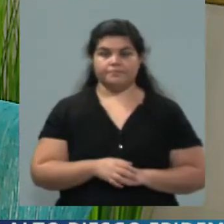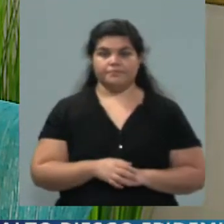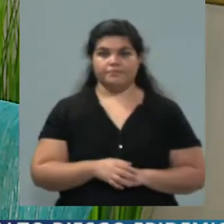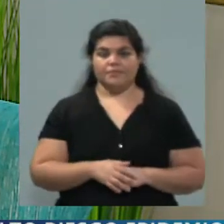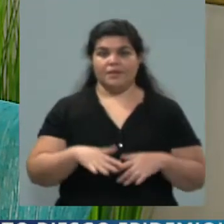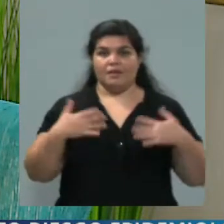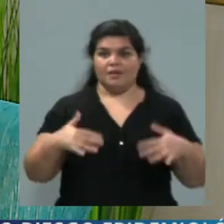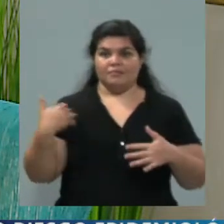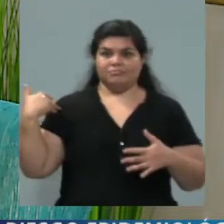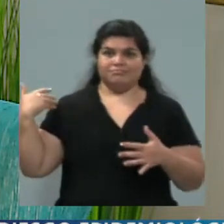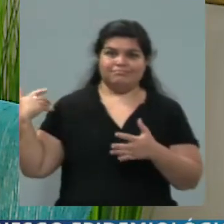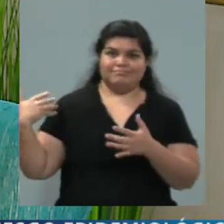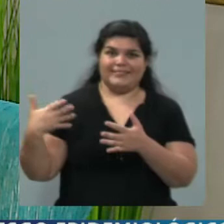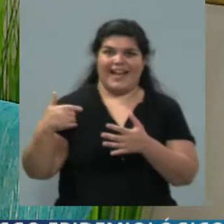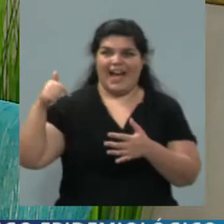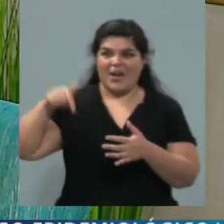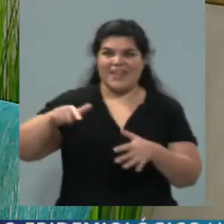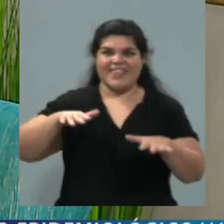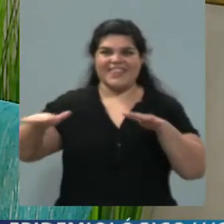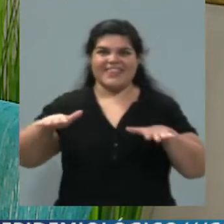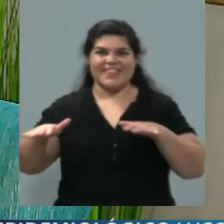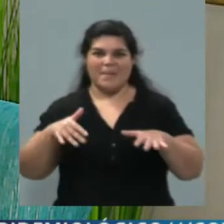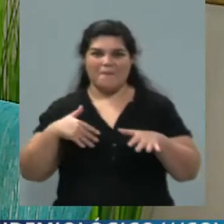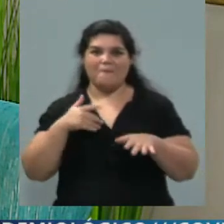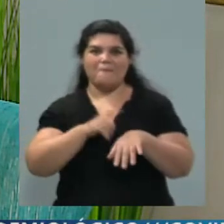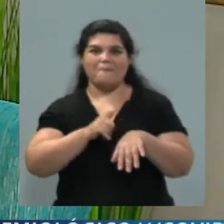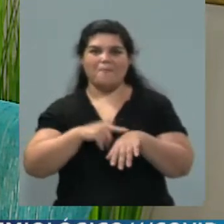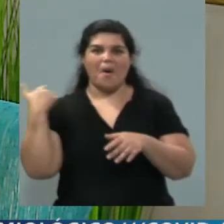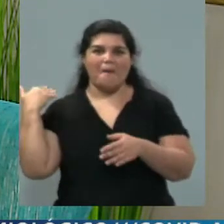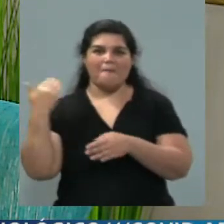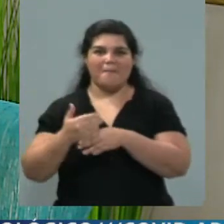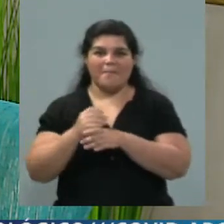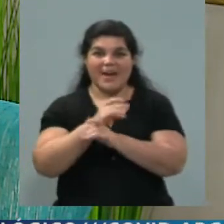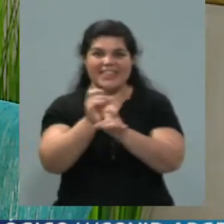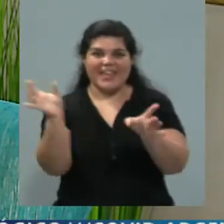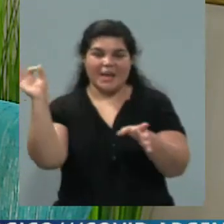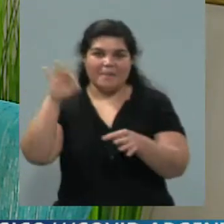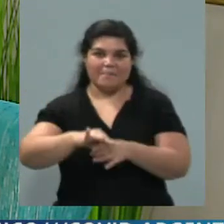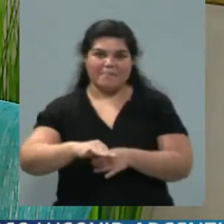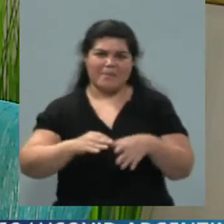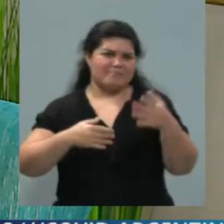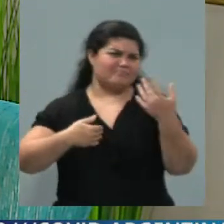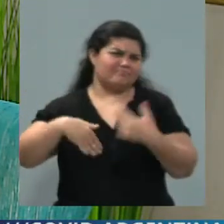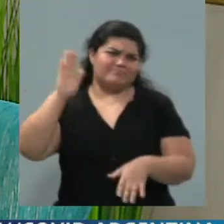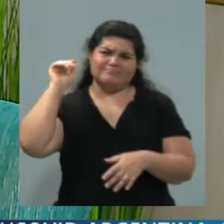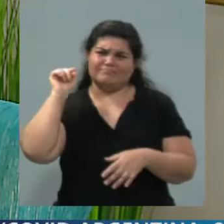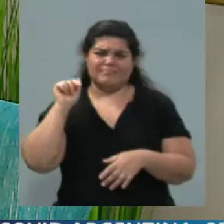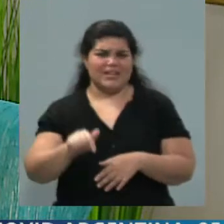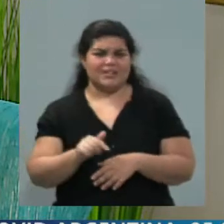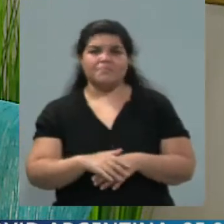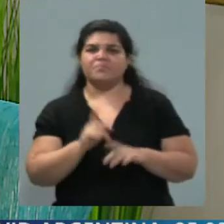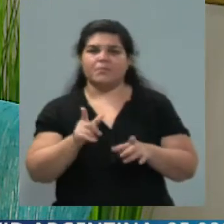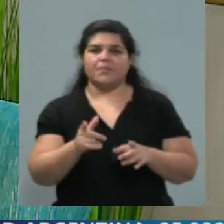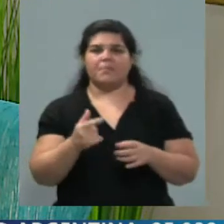exacerbado durante este tema de la pandemia, pero es un problema de larga data que nosotros tenemos con las obras sociales, con Incluir